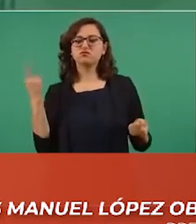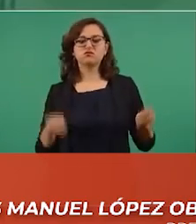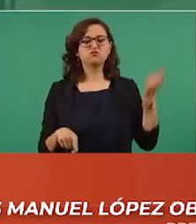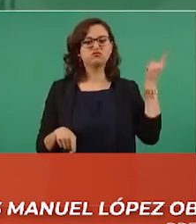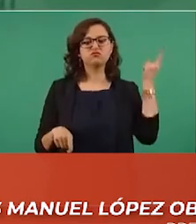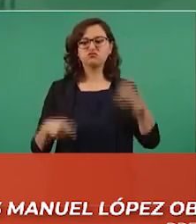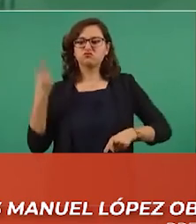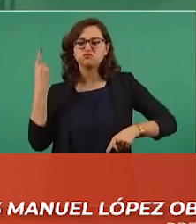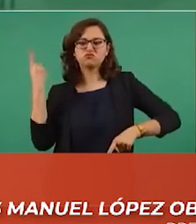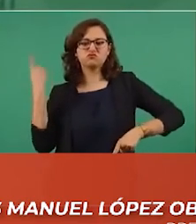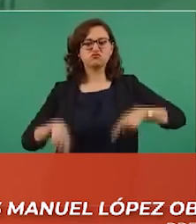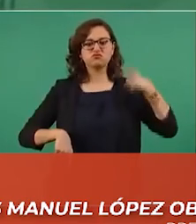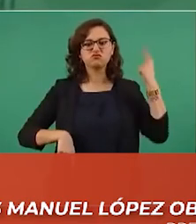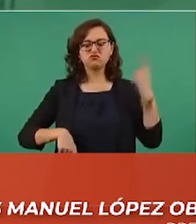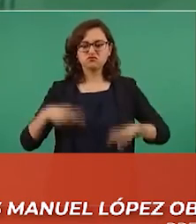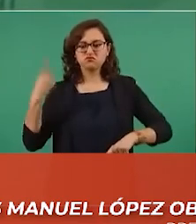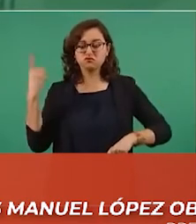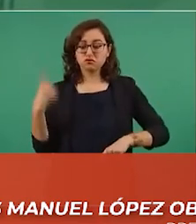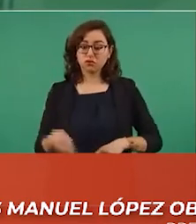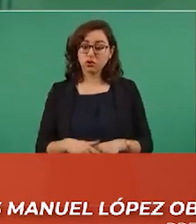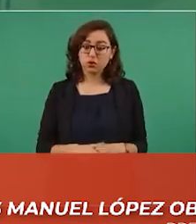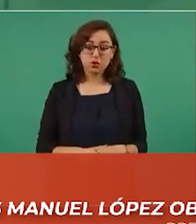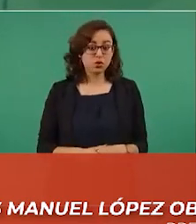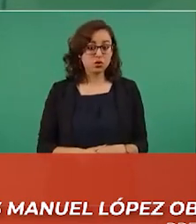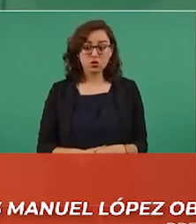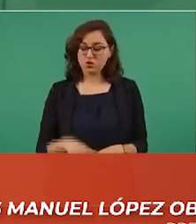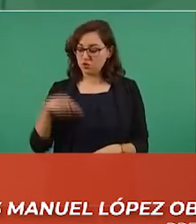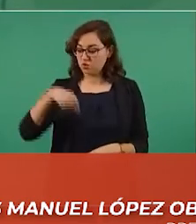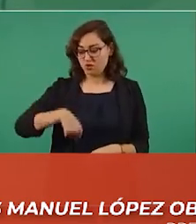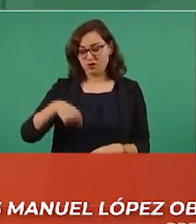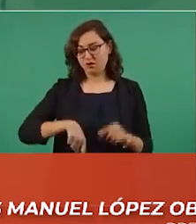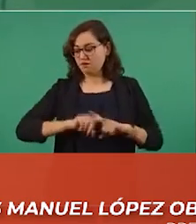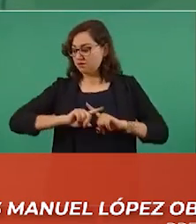imponiendo. Pero eso aquí fue prohibido, prohibir.